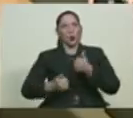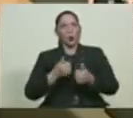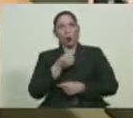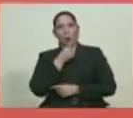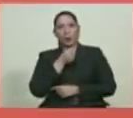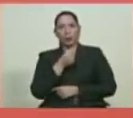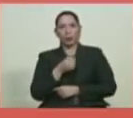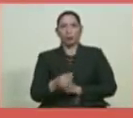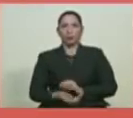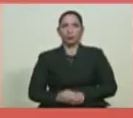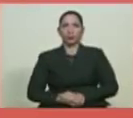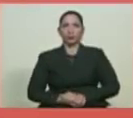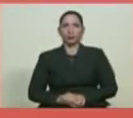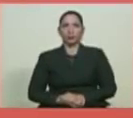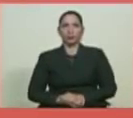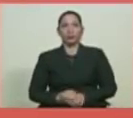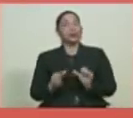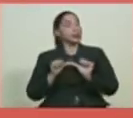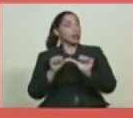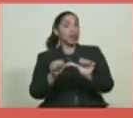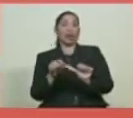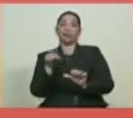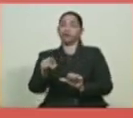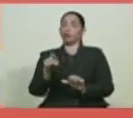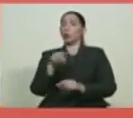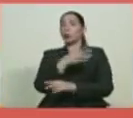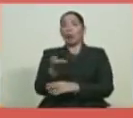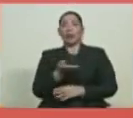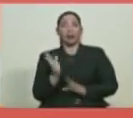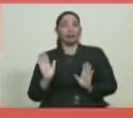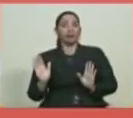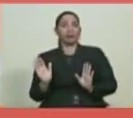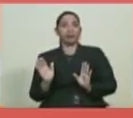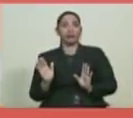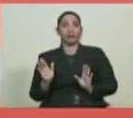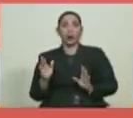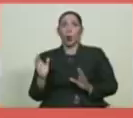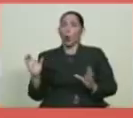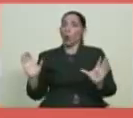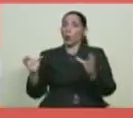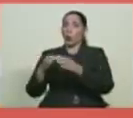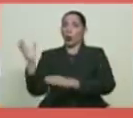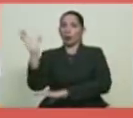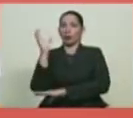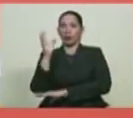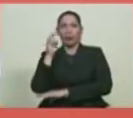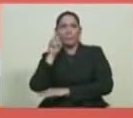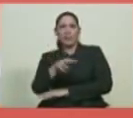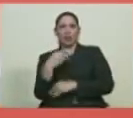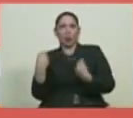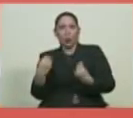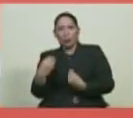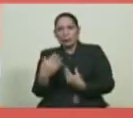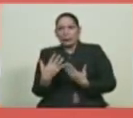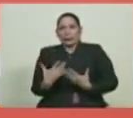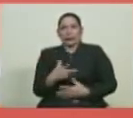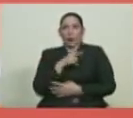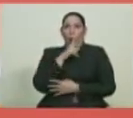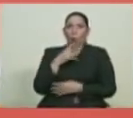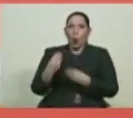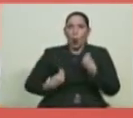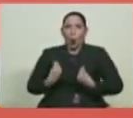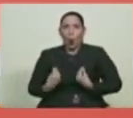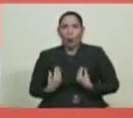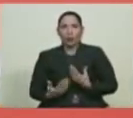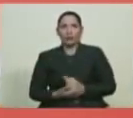respecto? Bueno, que se va a quedar con las ganas las oligarquías colombianas, que además están viendo con terror el hecho de que nunca más van